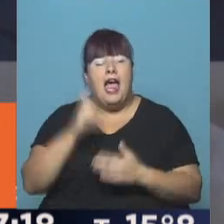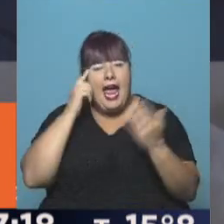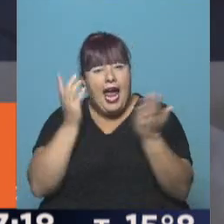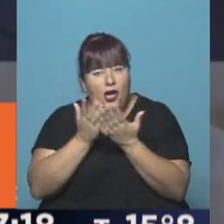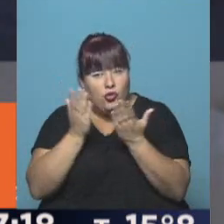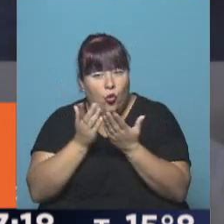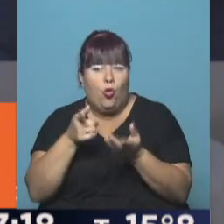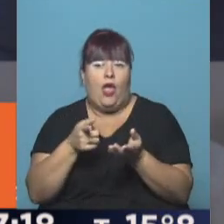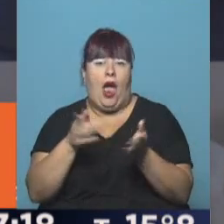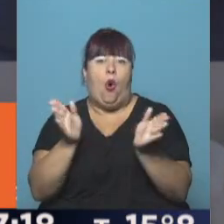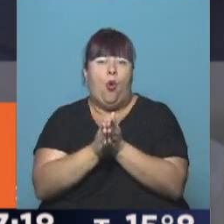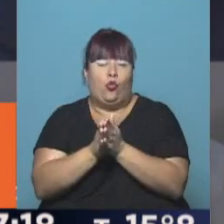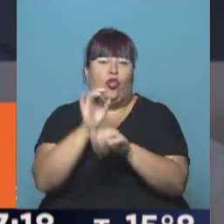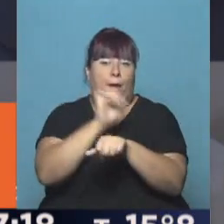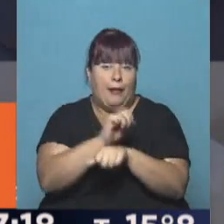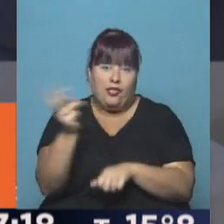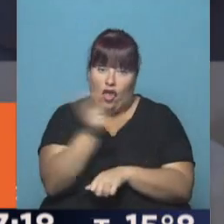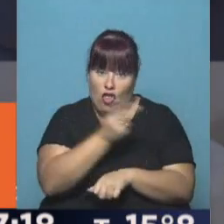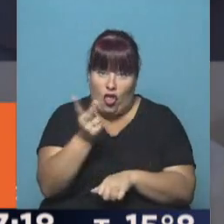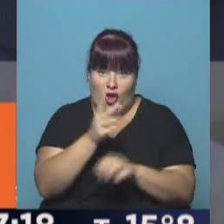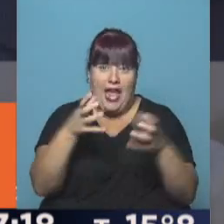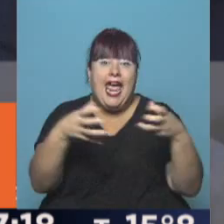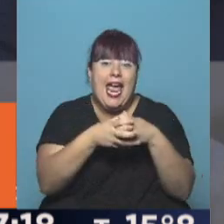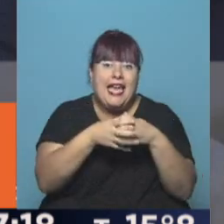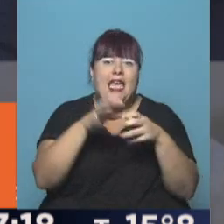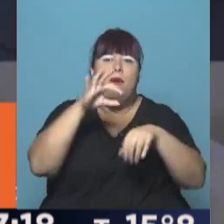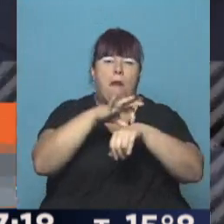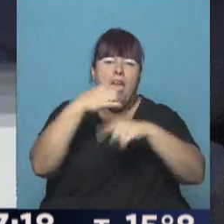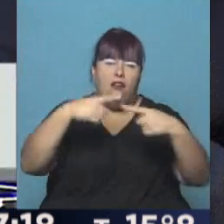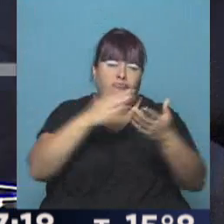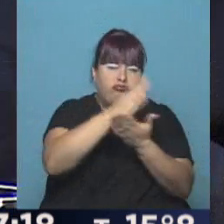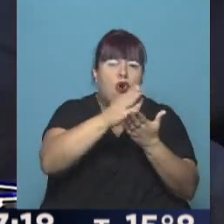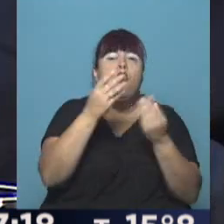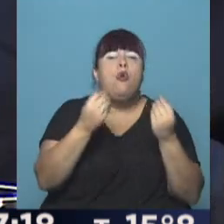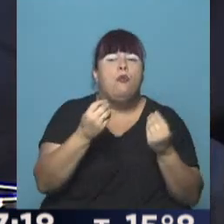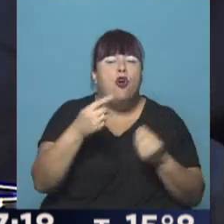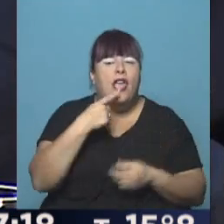estudiado con ese servicio penitenciario, con ese equipo interdisciplinario,